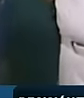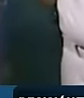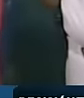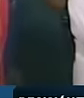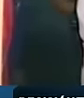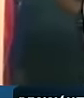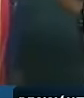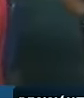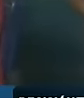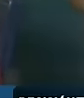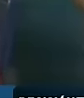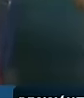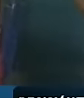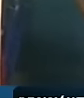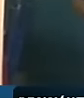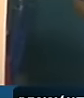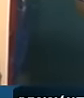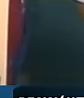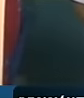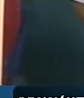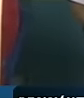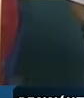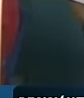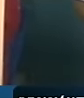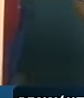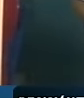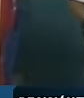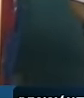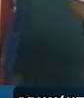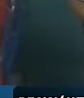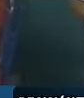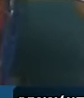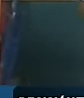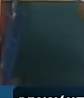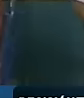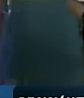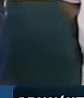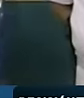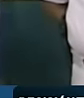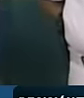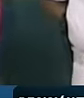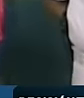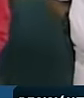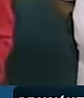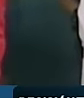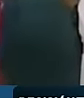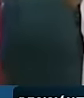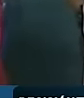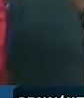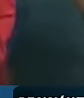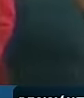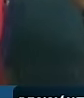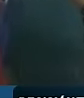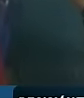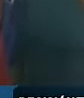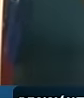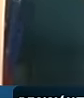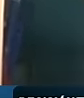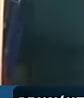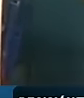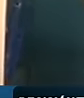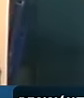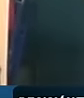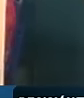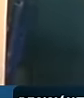voto lo ha hecho con una pausa particular papeleta por papeleta son cinco papeletas que se les entregan a todos los